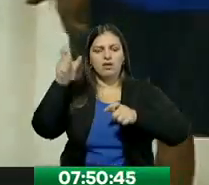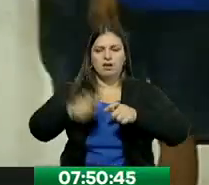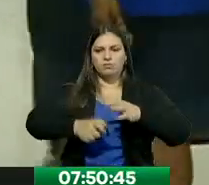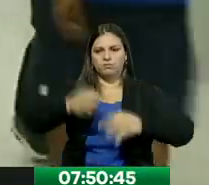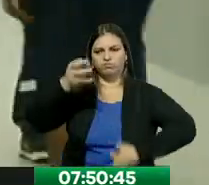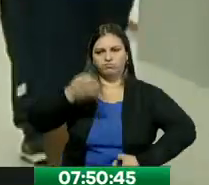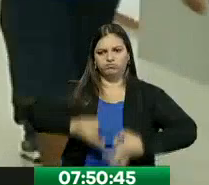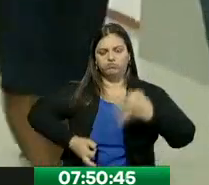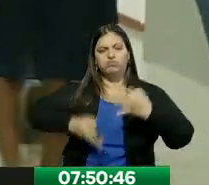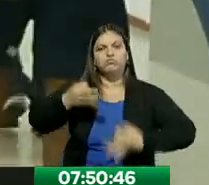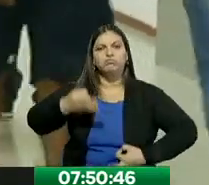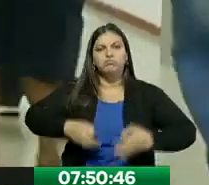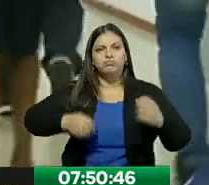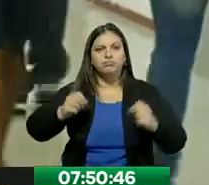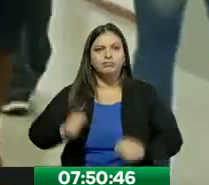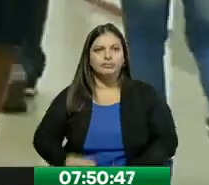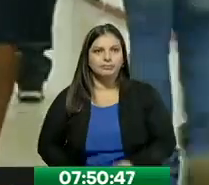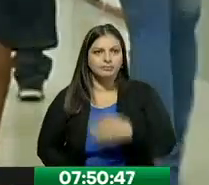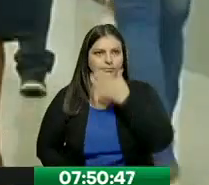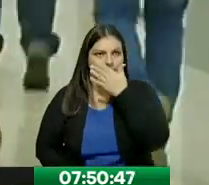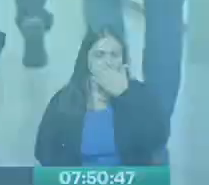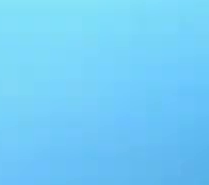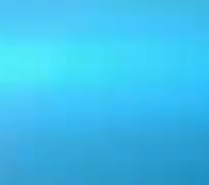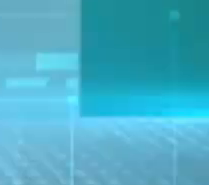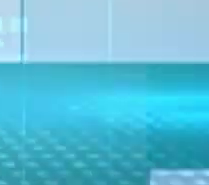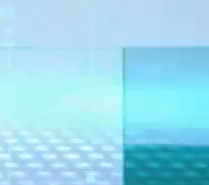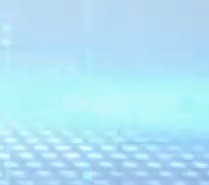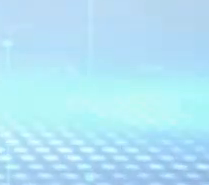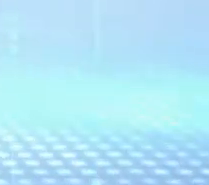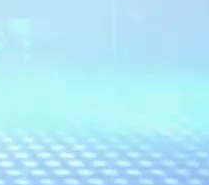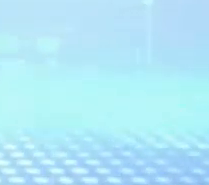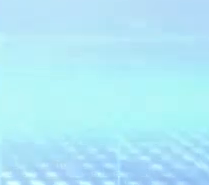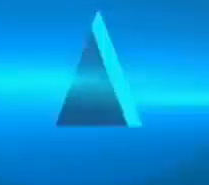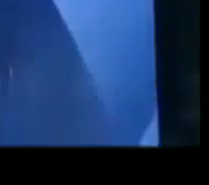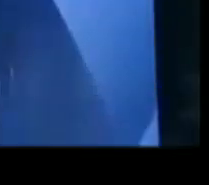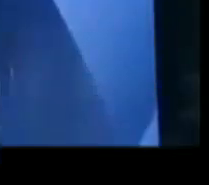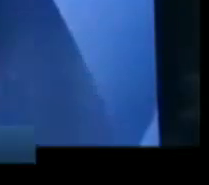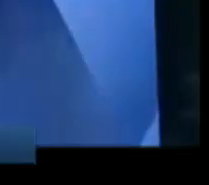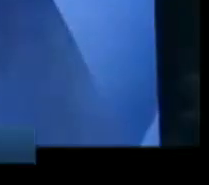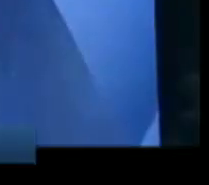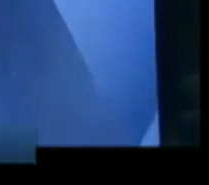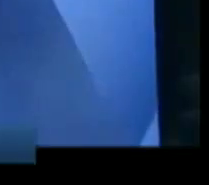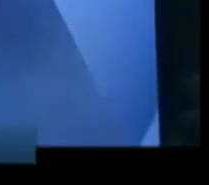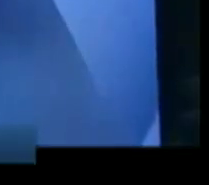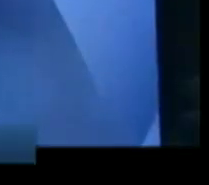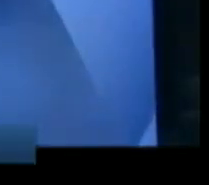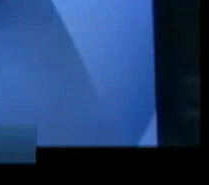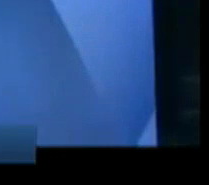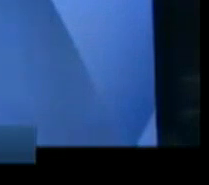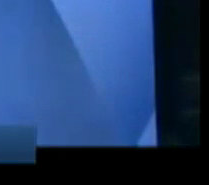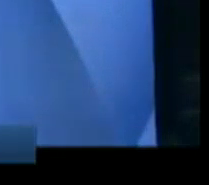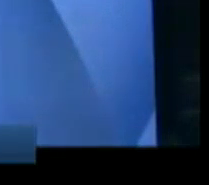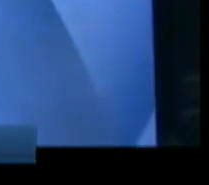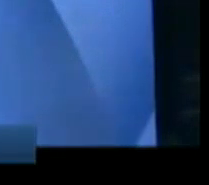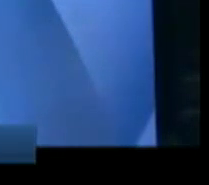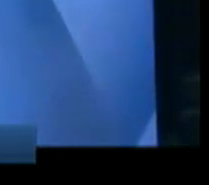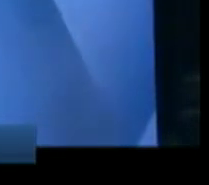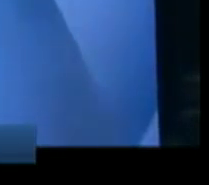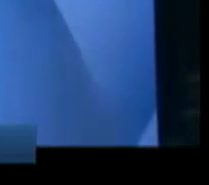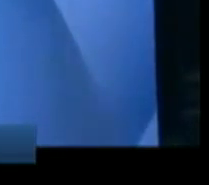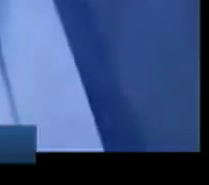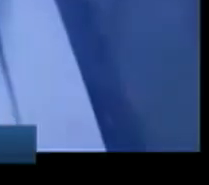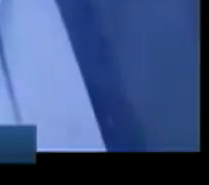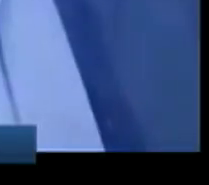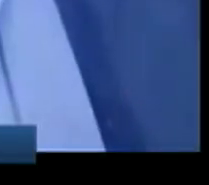informó Jorge Escobar. Atención, más